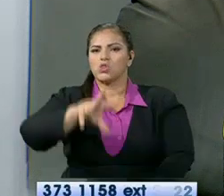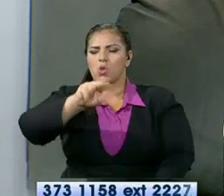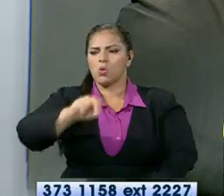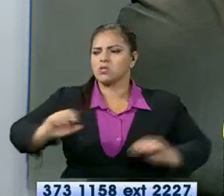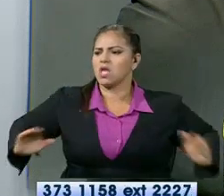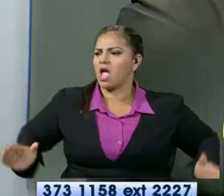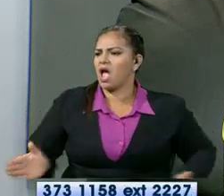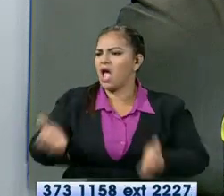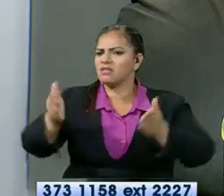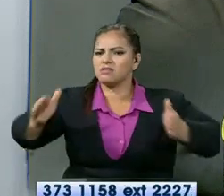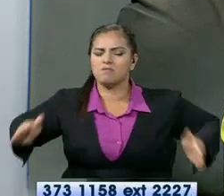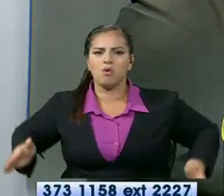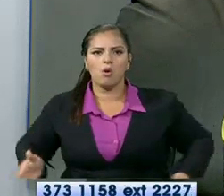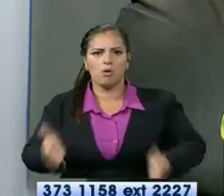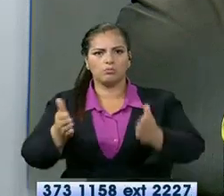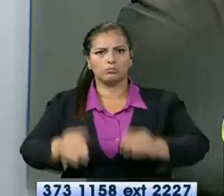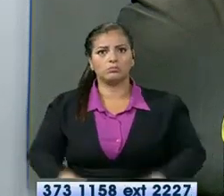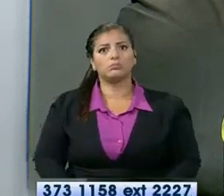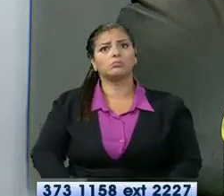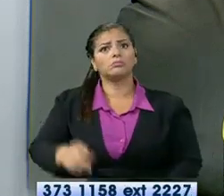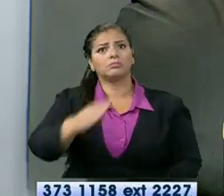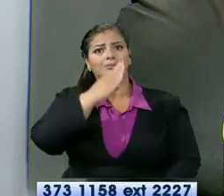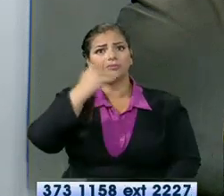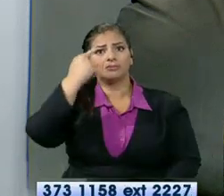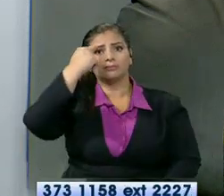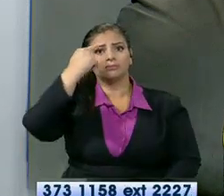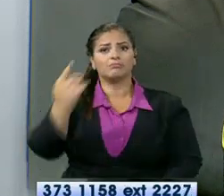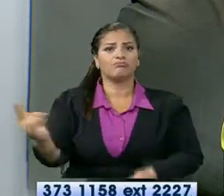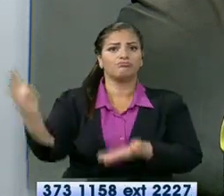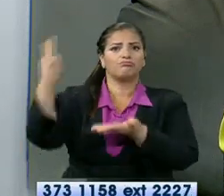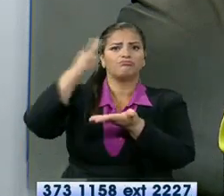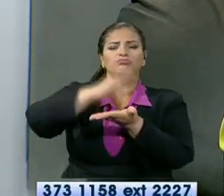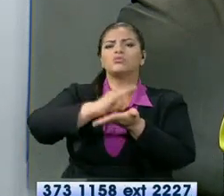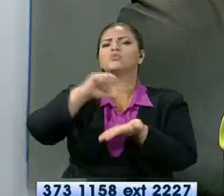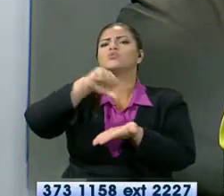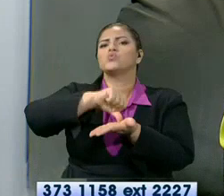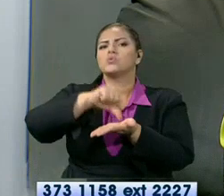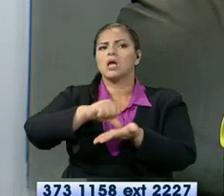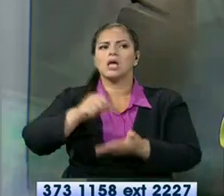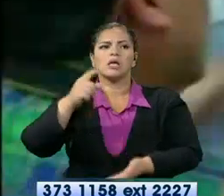ciudad a la que llegará el ex jefe de Estado.